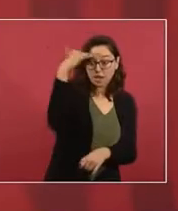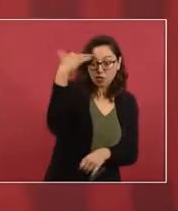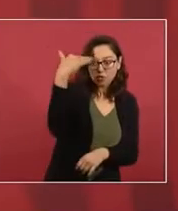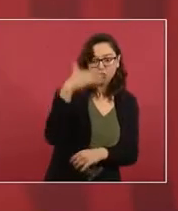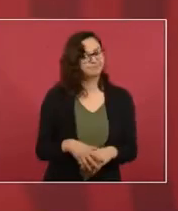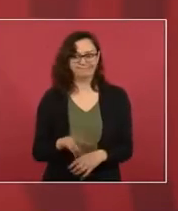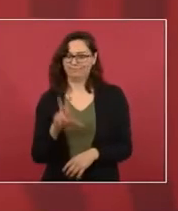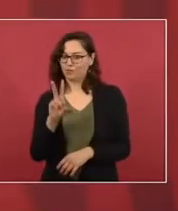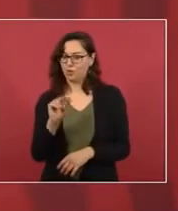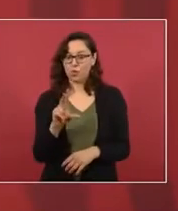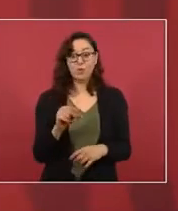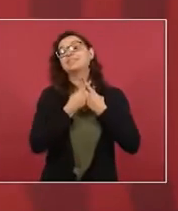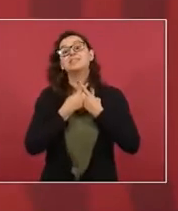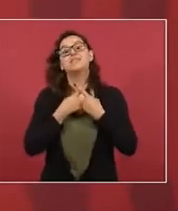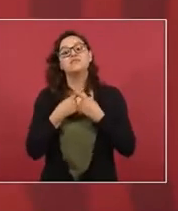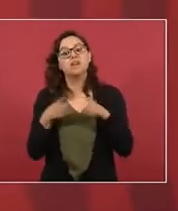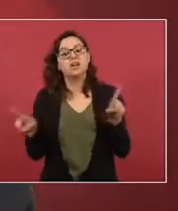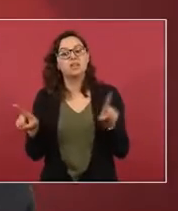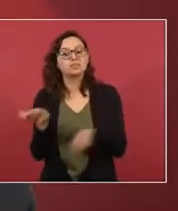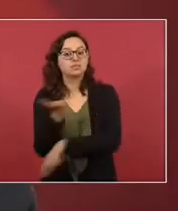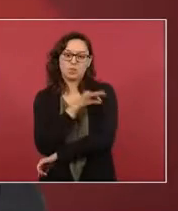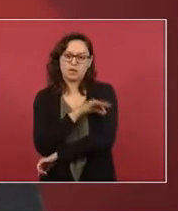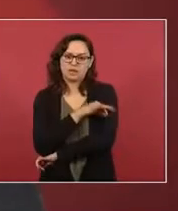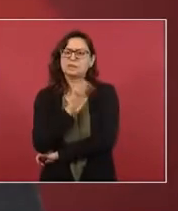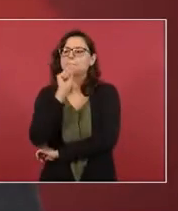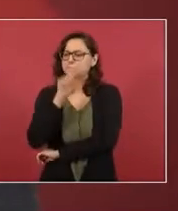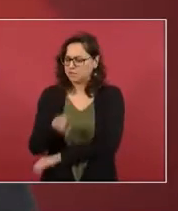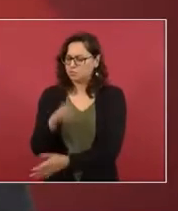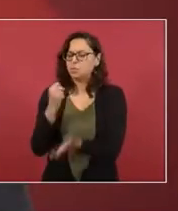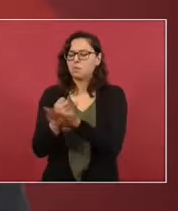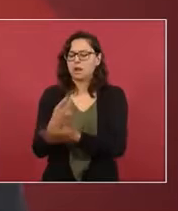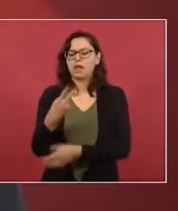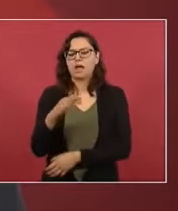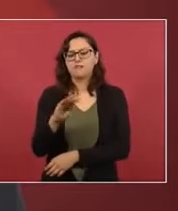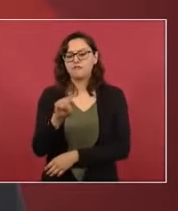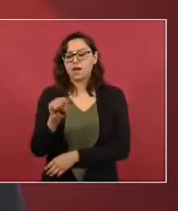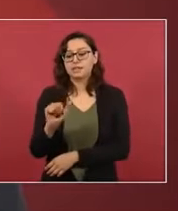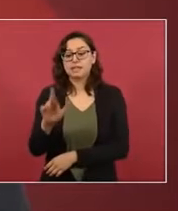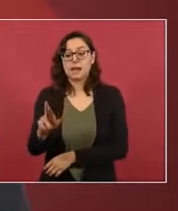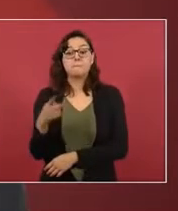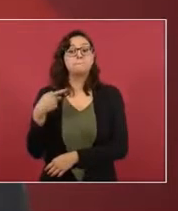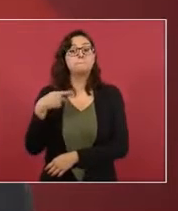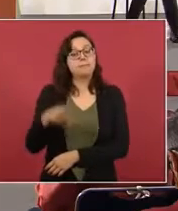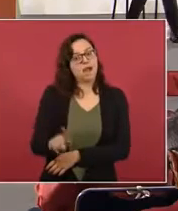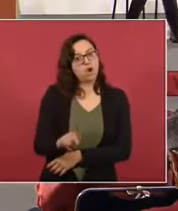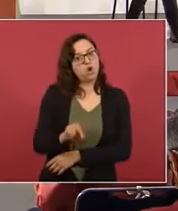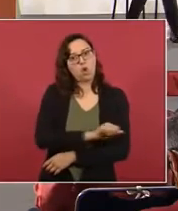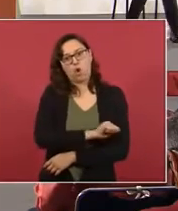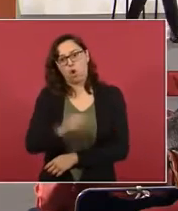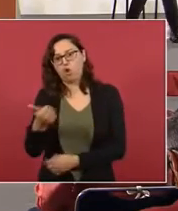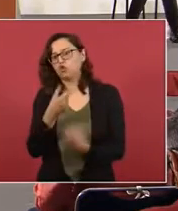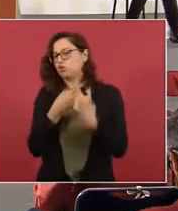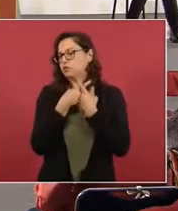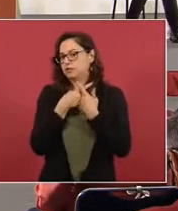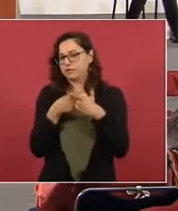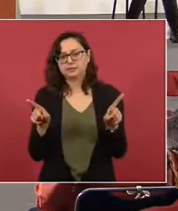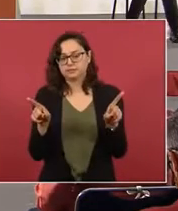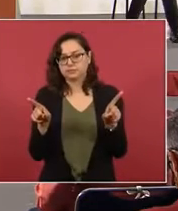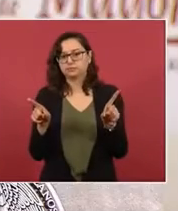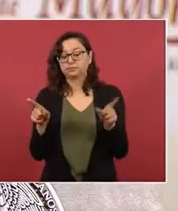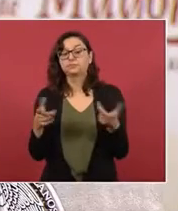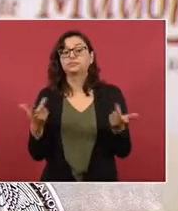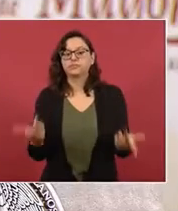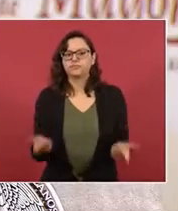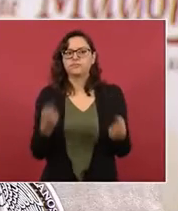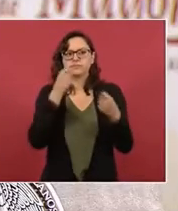tipo de envasado, en las dosis correspondientes a ese grupo. Por otro lado, también ya hemos hecho exploración, solicitándoselo directamente a Pfizer,